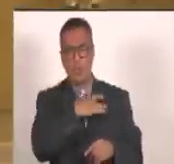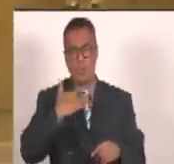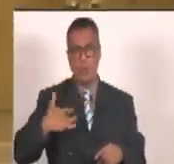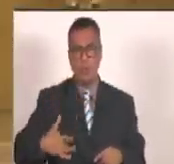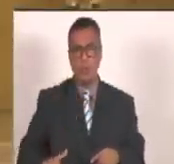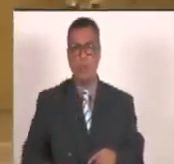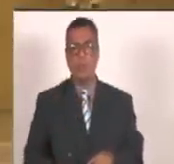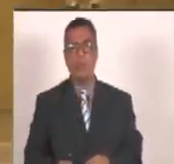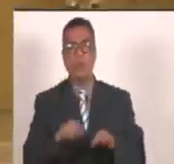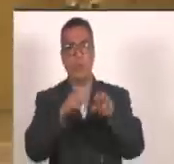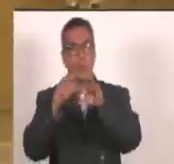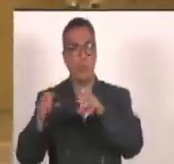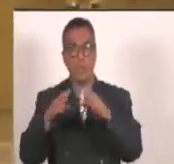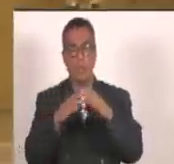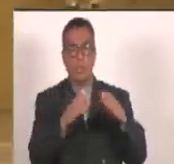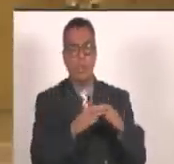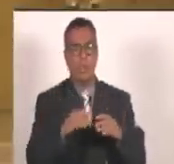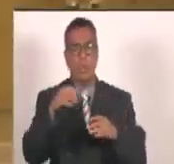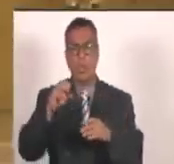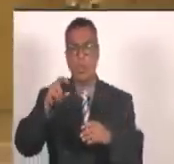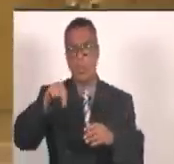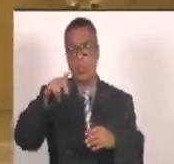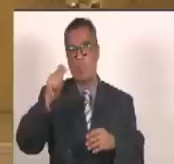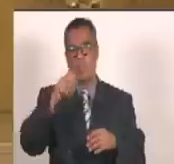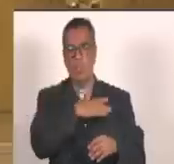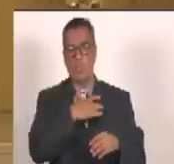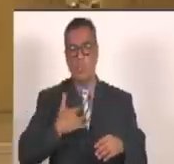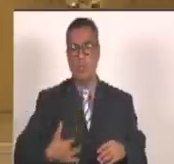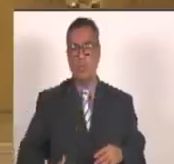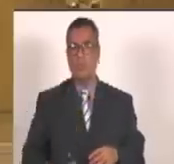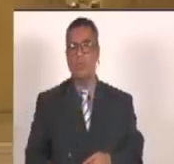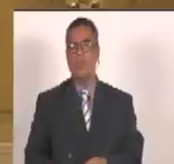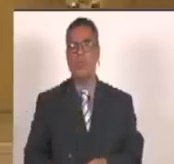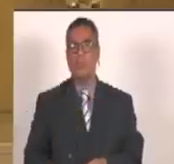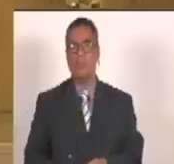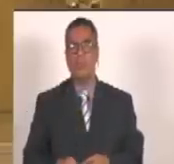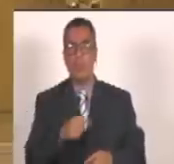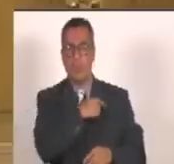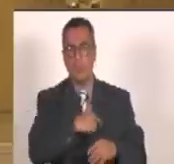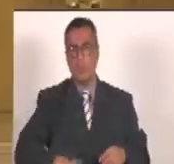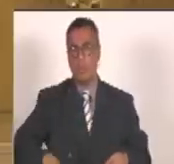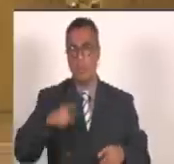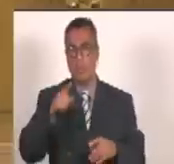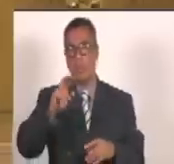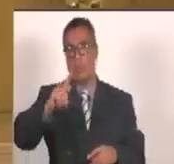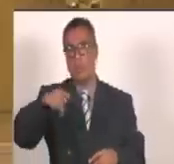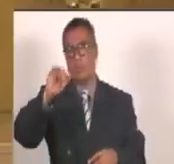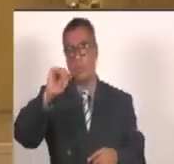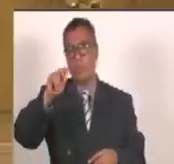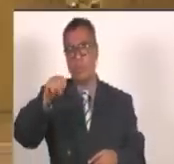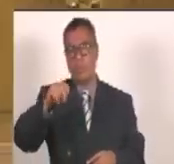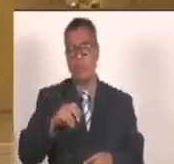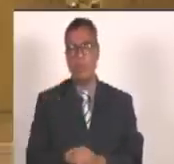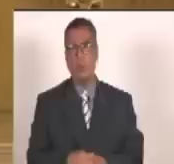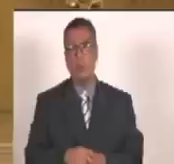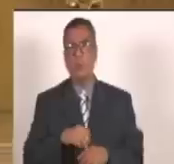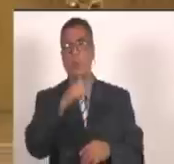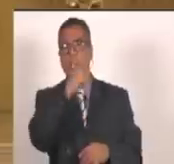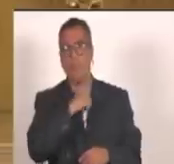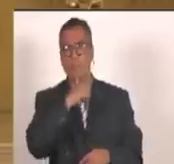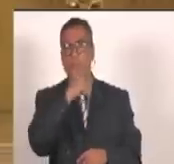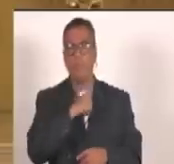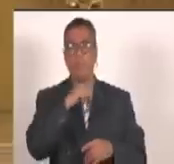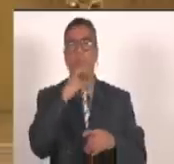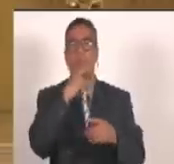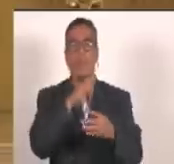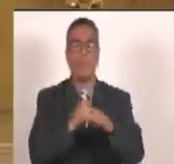Popular China, secretario general del Partido Comunista de China. Presidente Xi Jinping, que ha resistido,